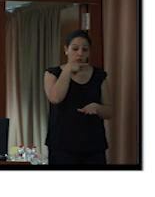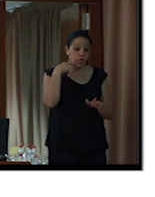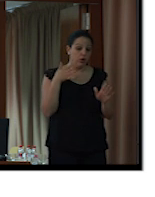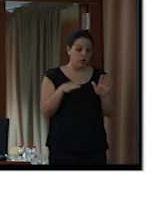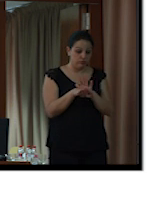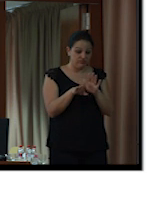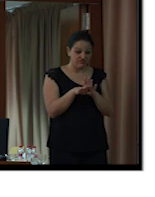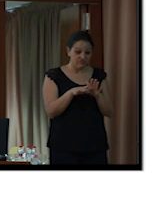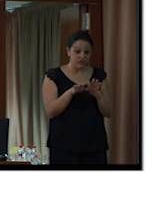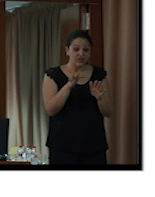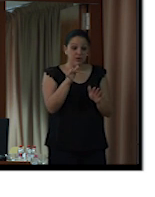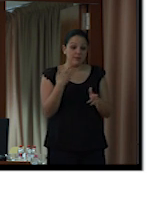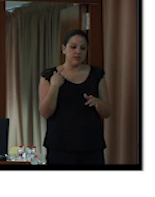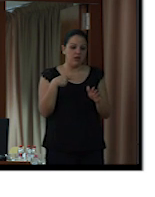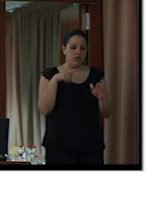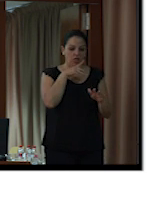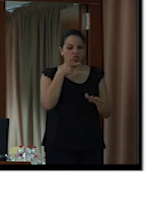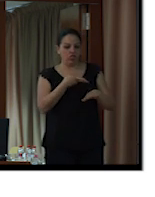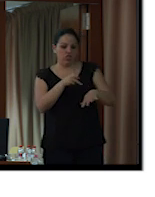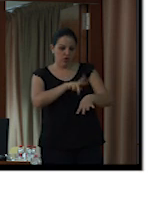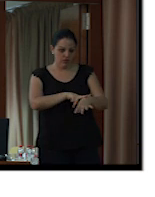una menor eficiencia de sueño.